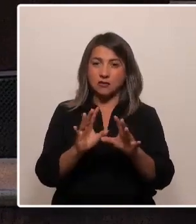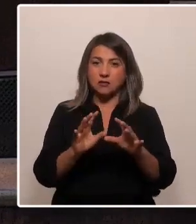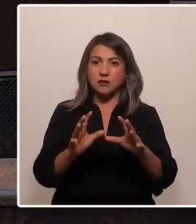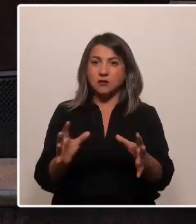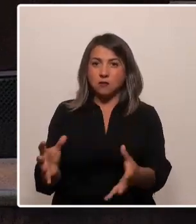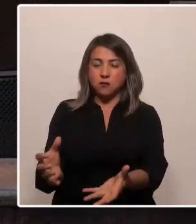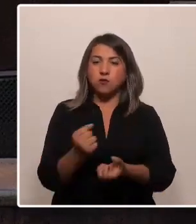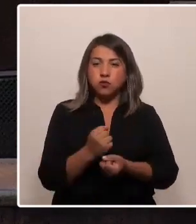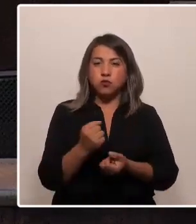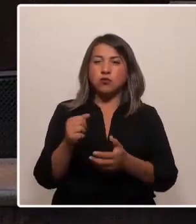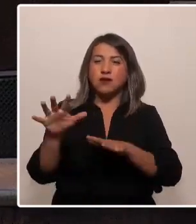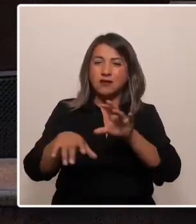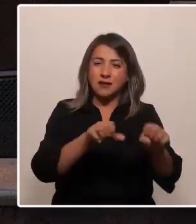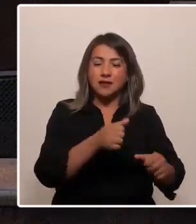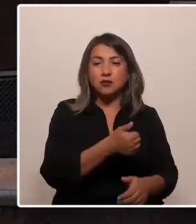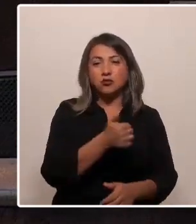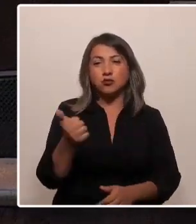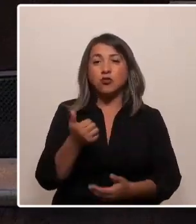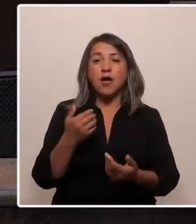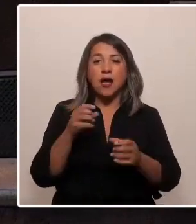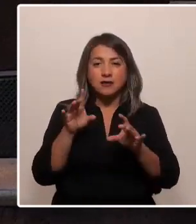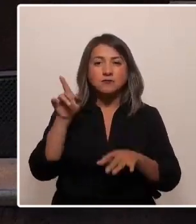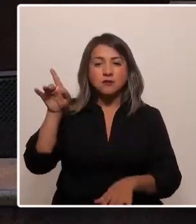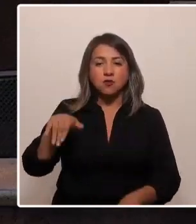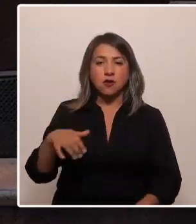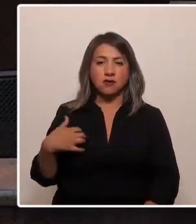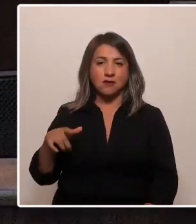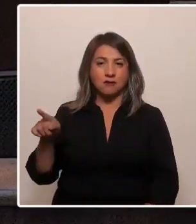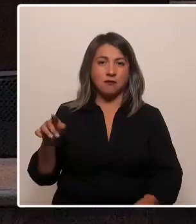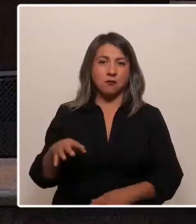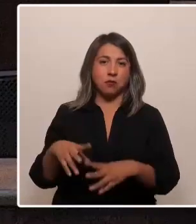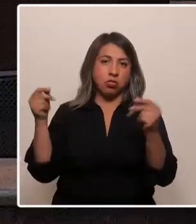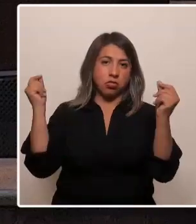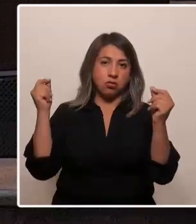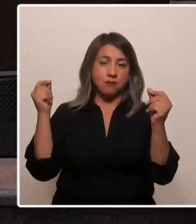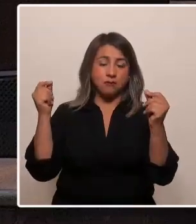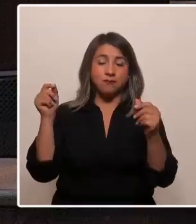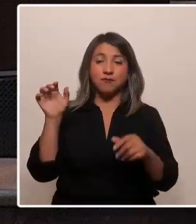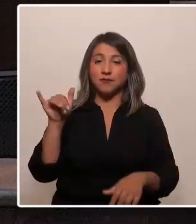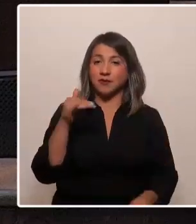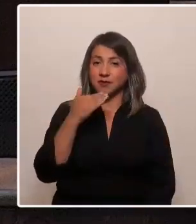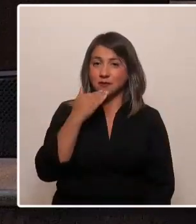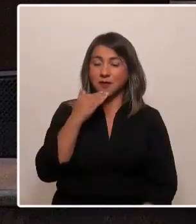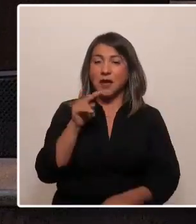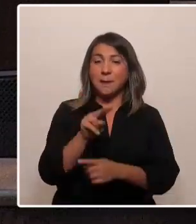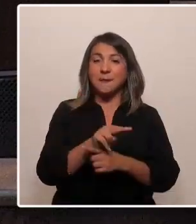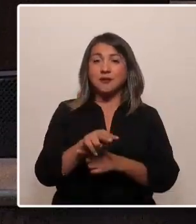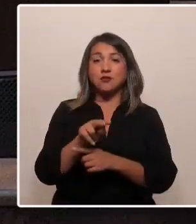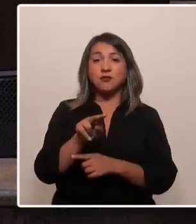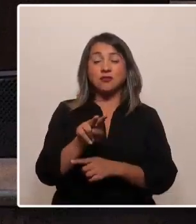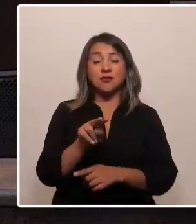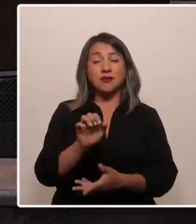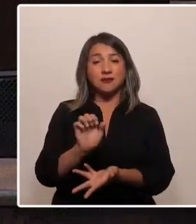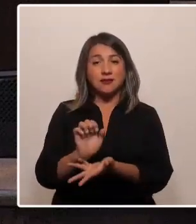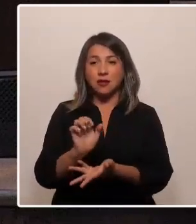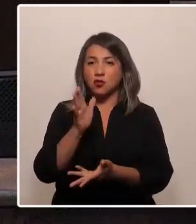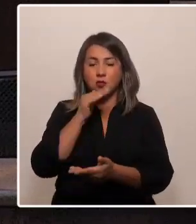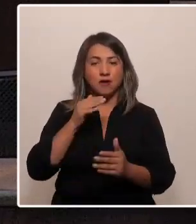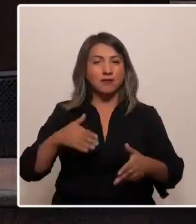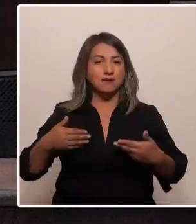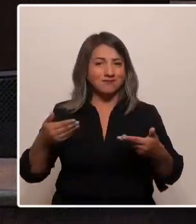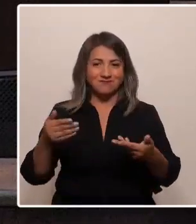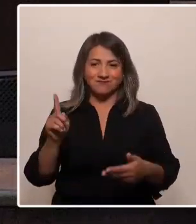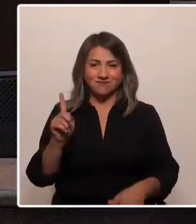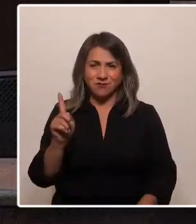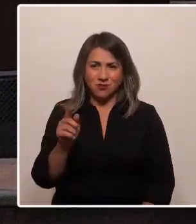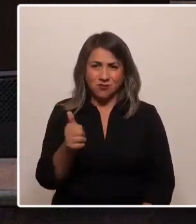los trabajadores. Así pasó en Argentina y la plata se fumó. Por otra parte, un administrador estatal no tiene los incentivos para que la plata